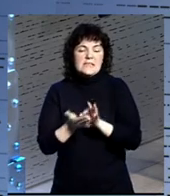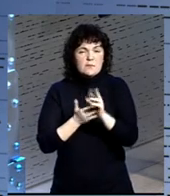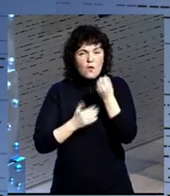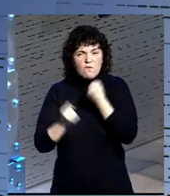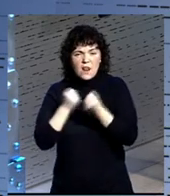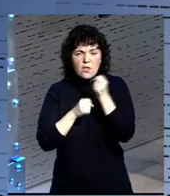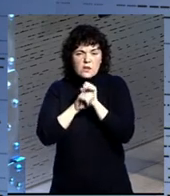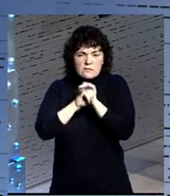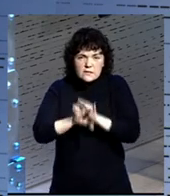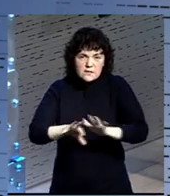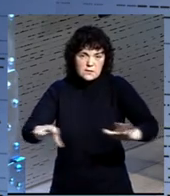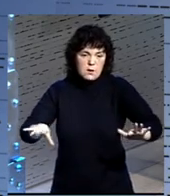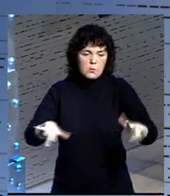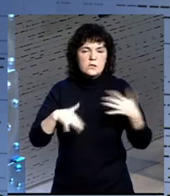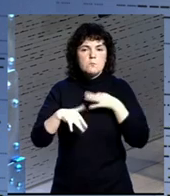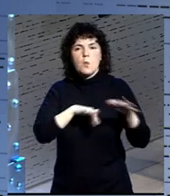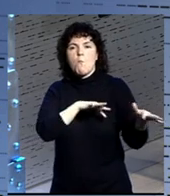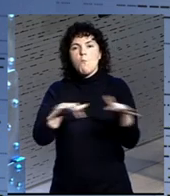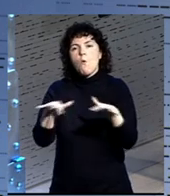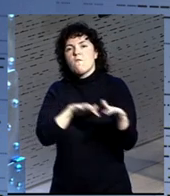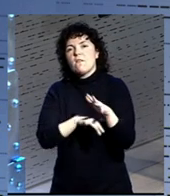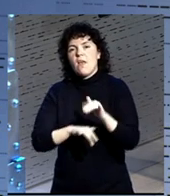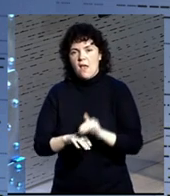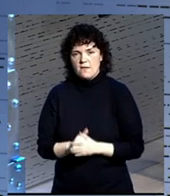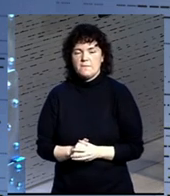financieros que tenía la movilidad